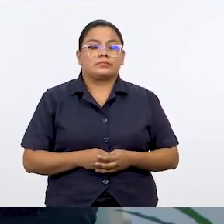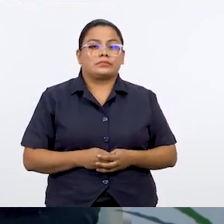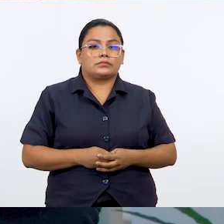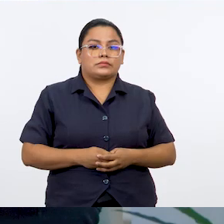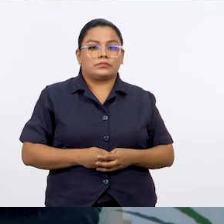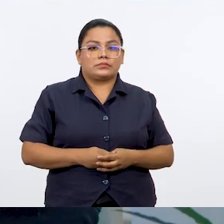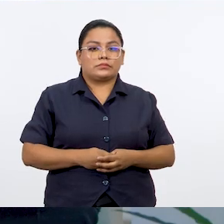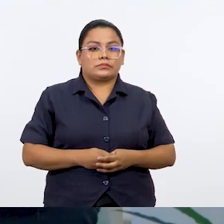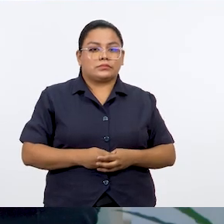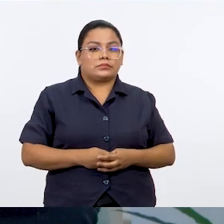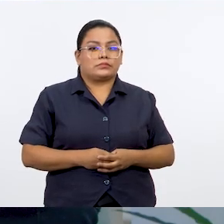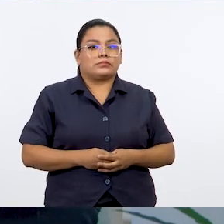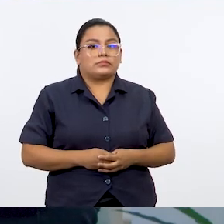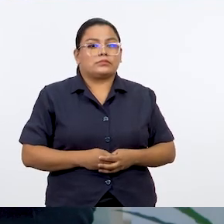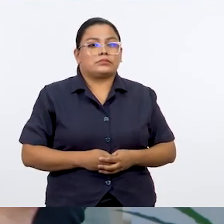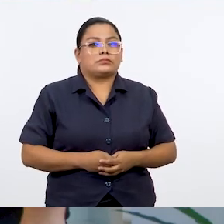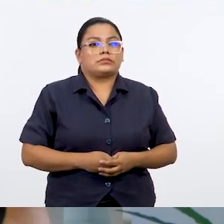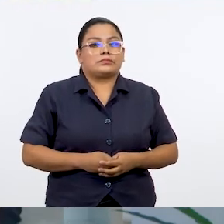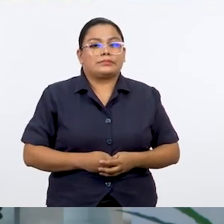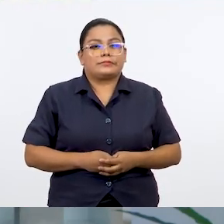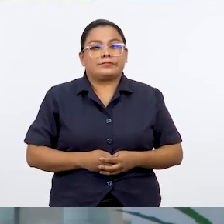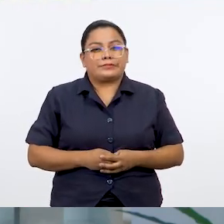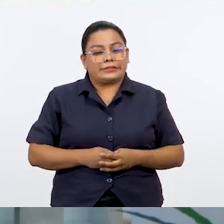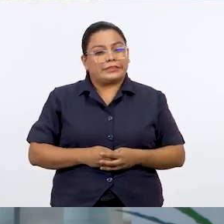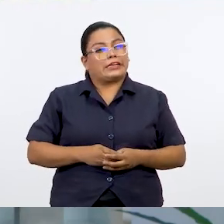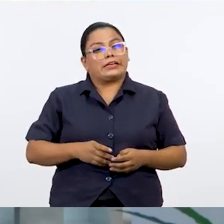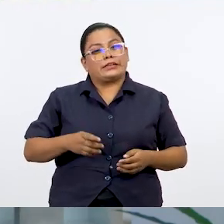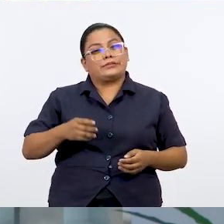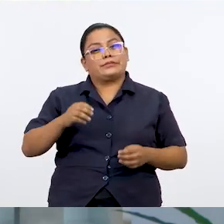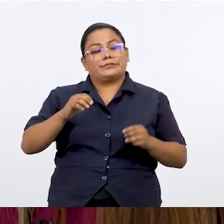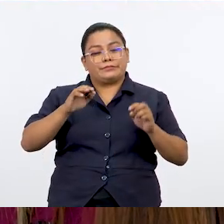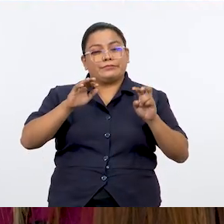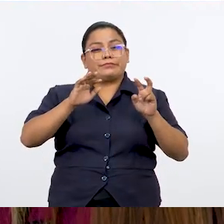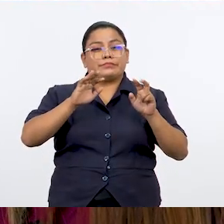Y si sumamos eso, en efecto da